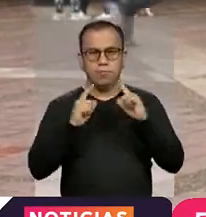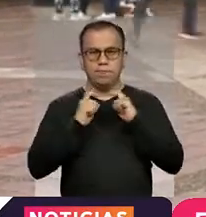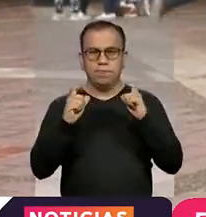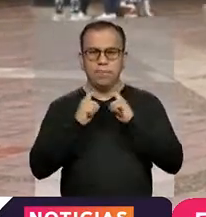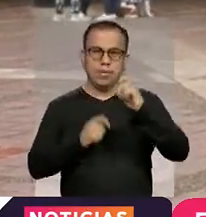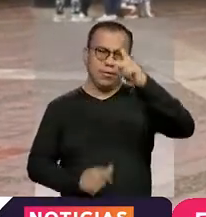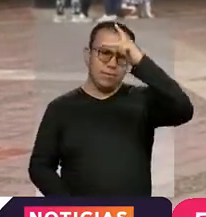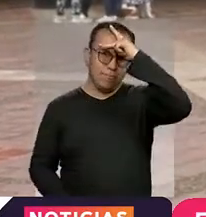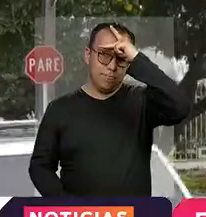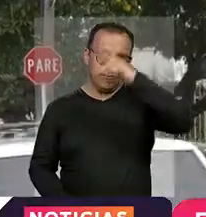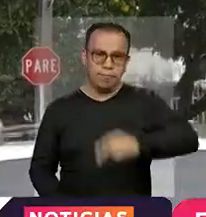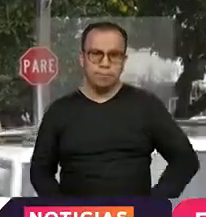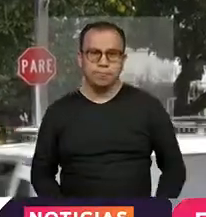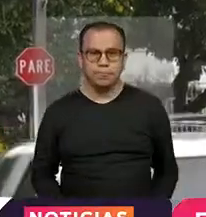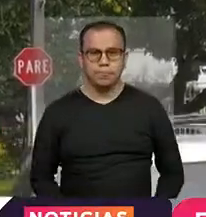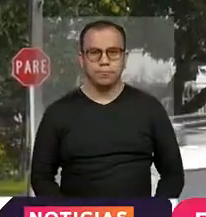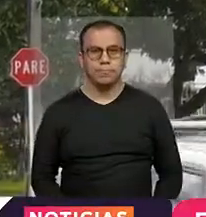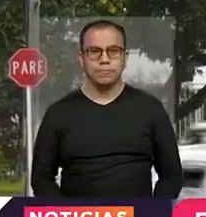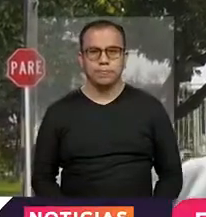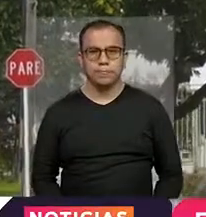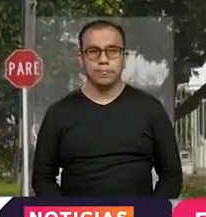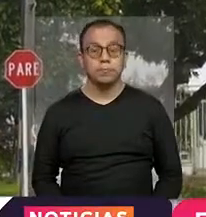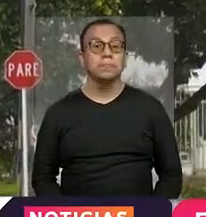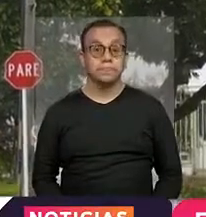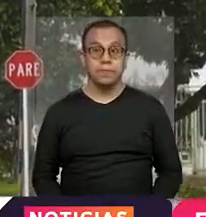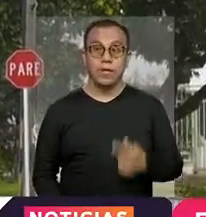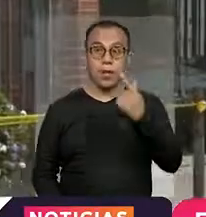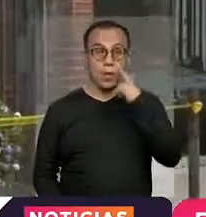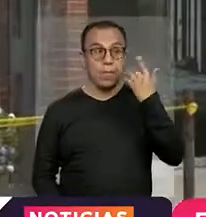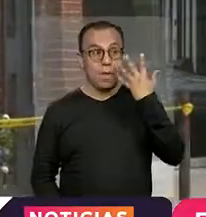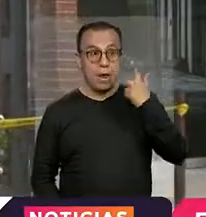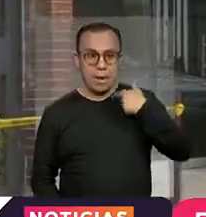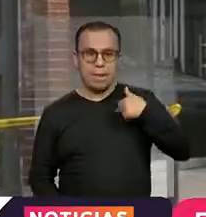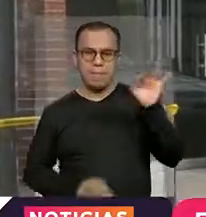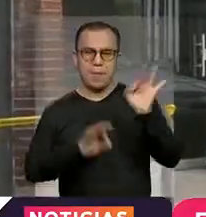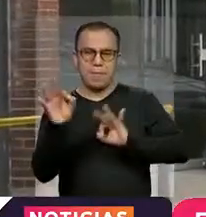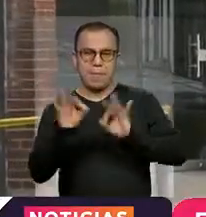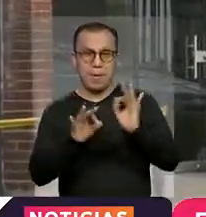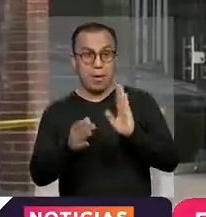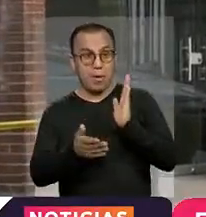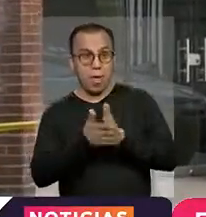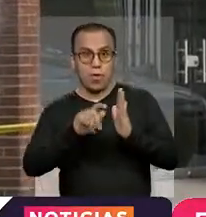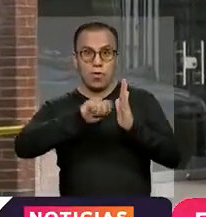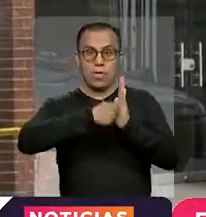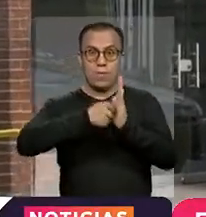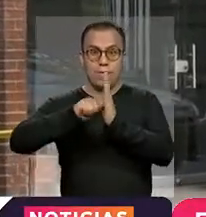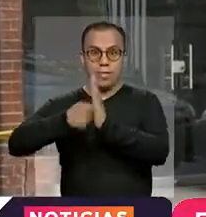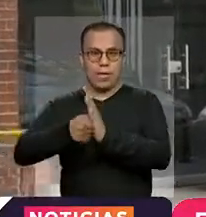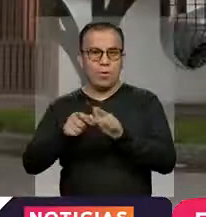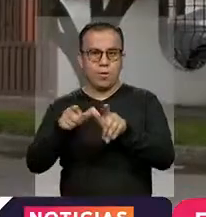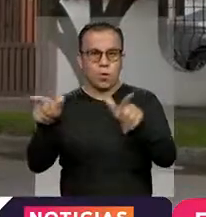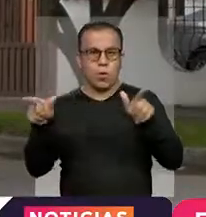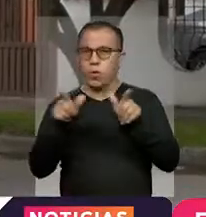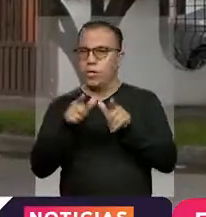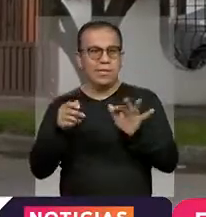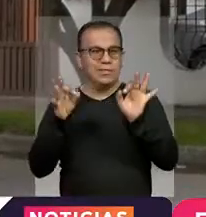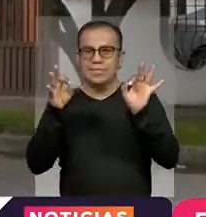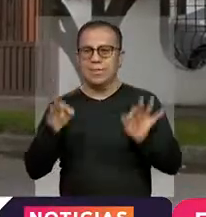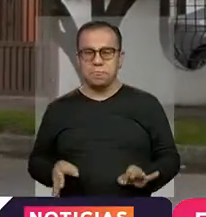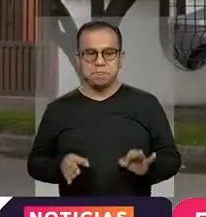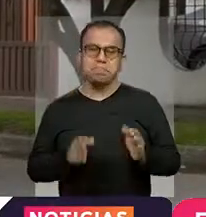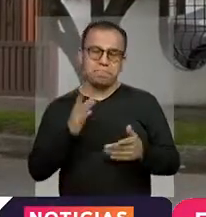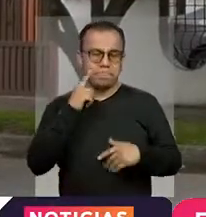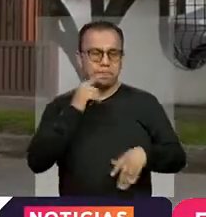y Kennedy. No caer en la rutina, ser precavido y no dejar las llaves de la vivienda en lugares no seguros son algunas de